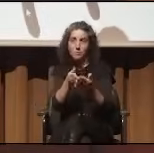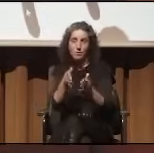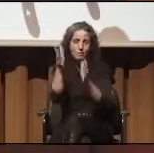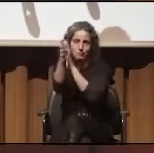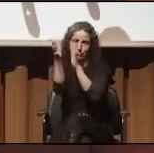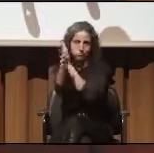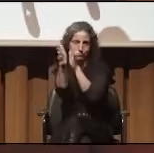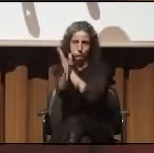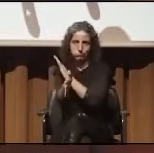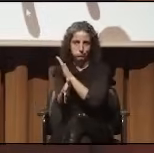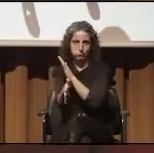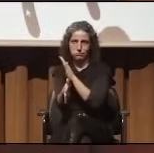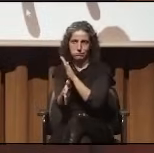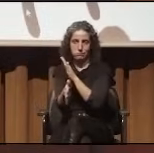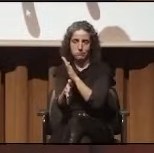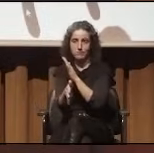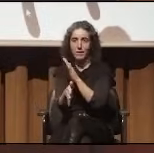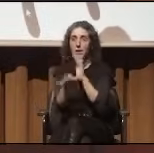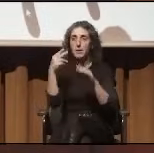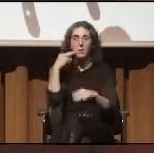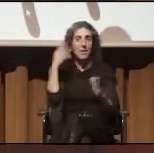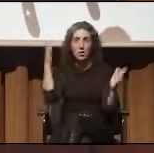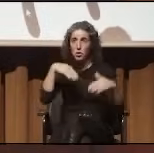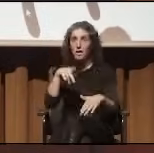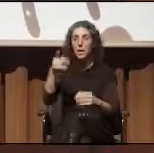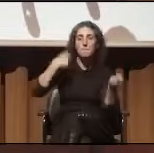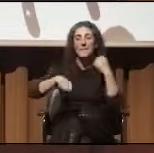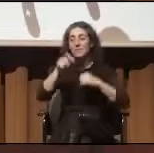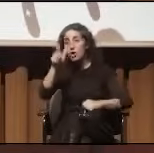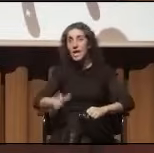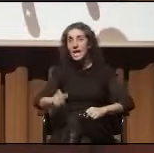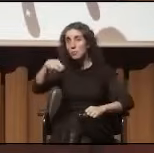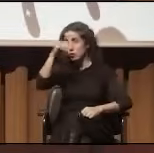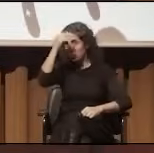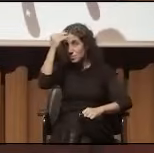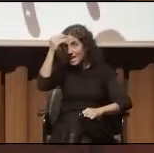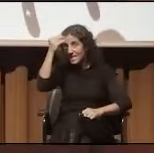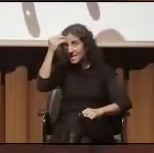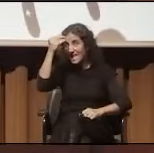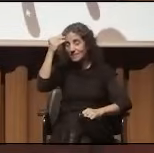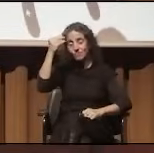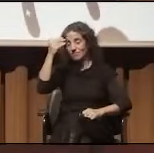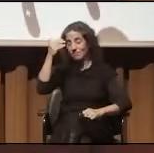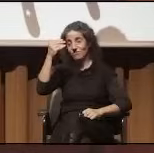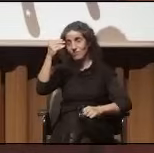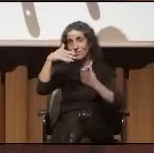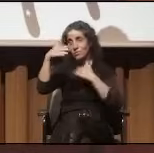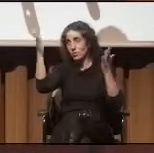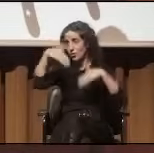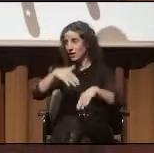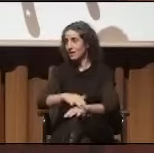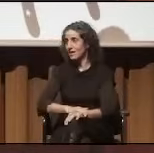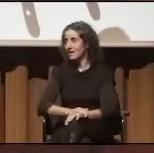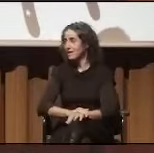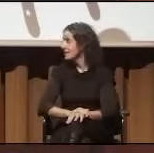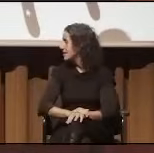miedo. El personaje que ustedes creen ser, esto realmente no tiene mucho futuro. La puerta, digamos, es la misma, ¿no? Para